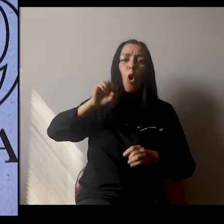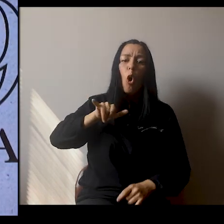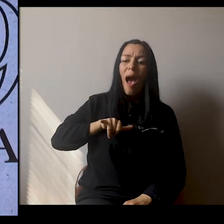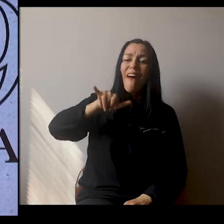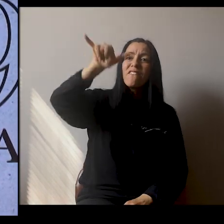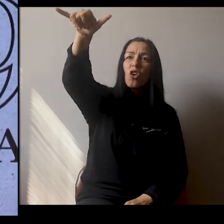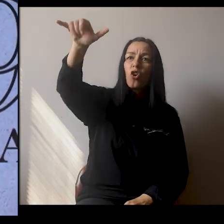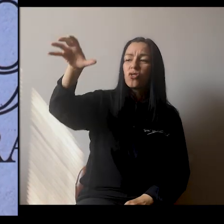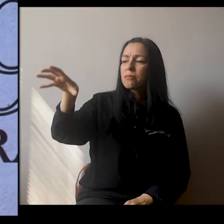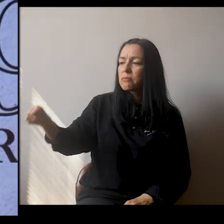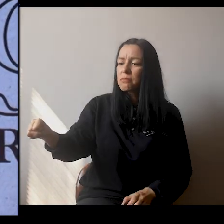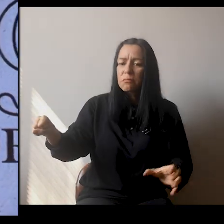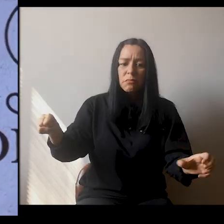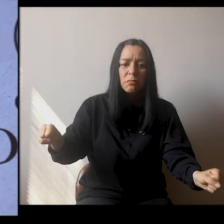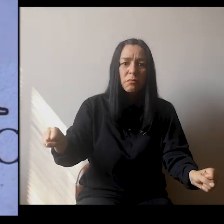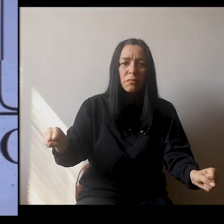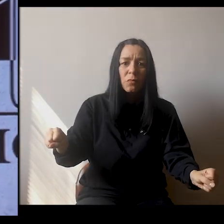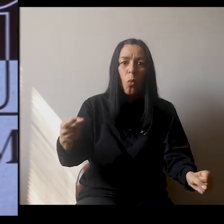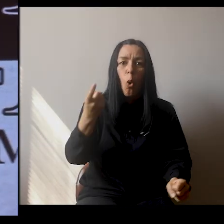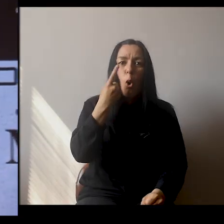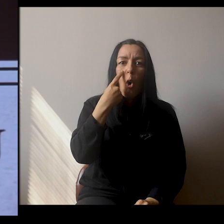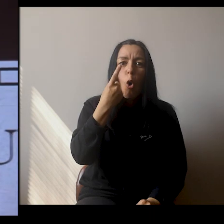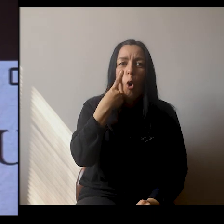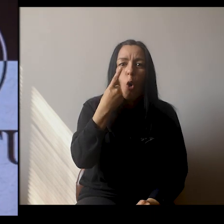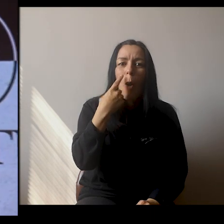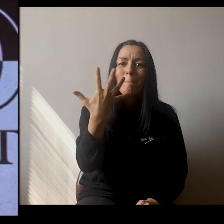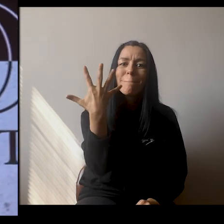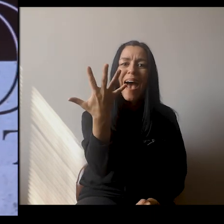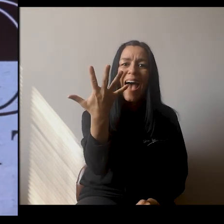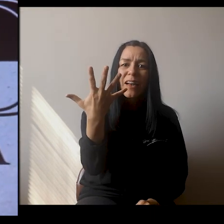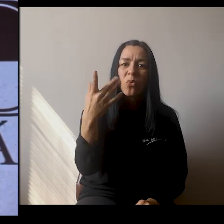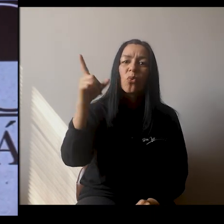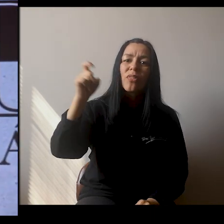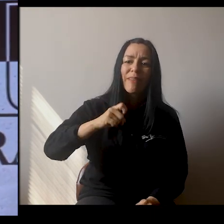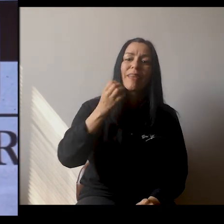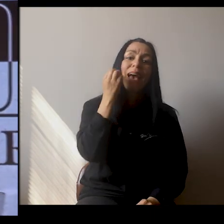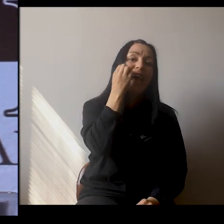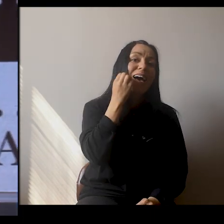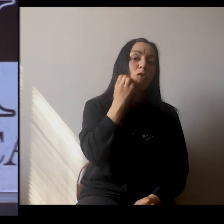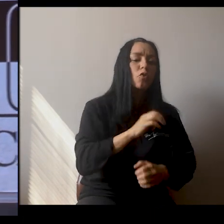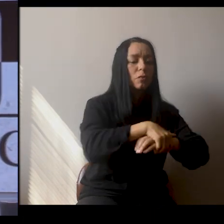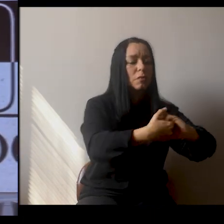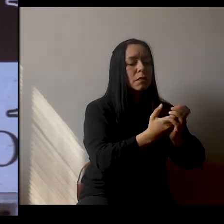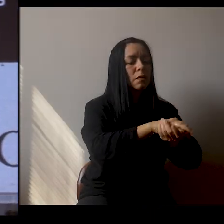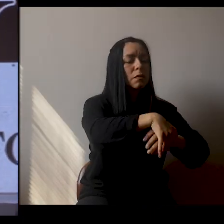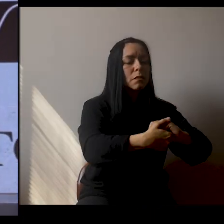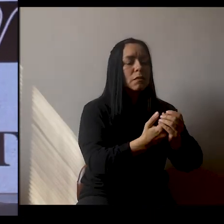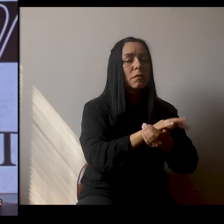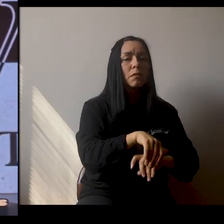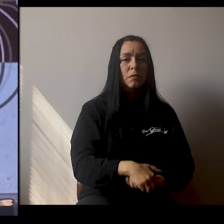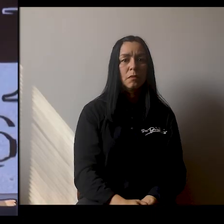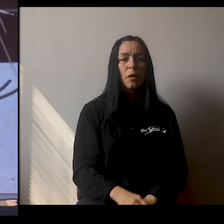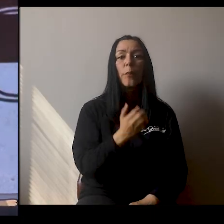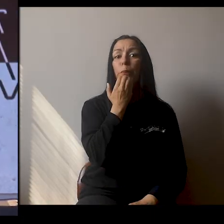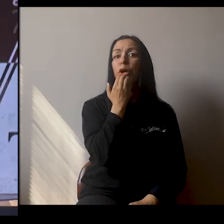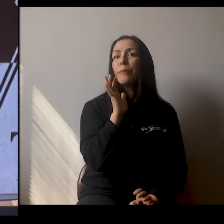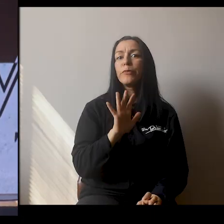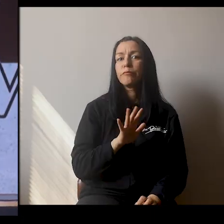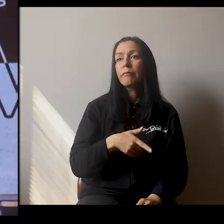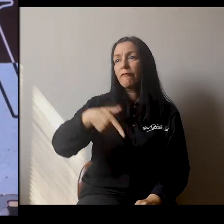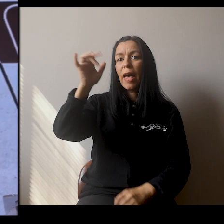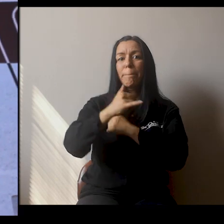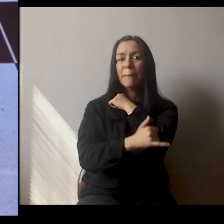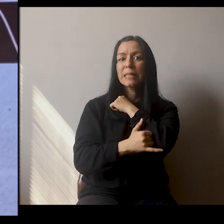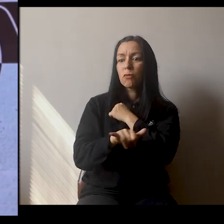avión, cuando agarramos las superficies, tengamos presente, esa mano tiene que ser lavada. Y lo ideal,